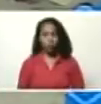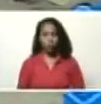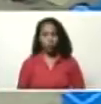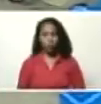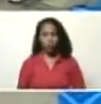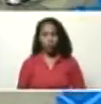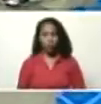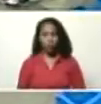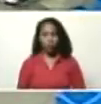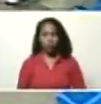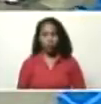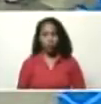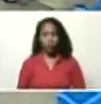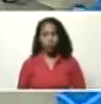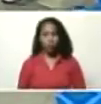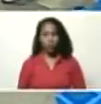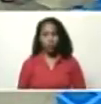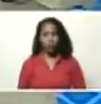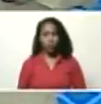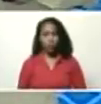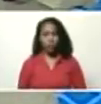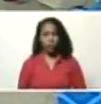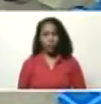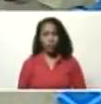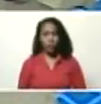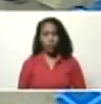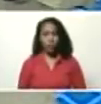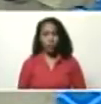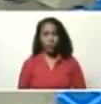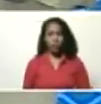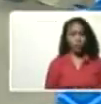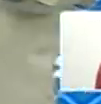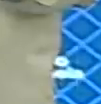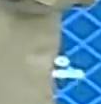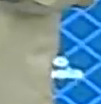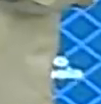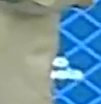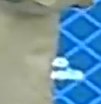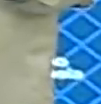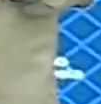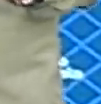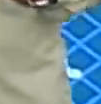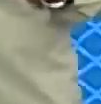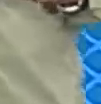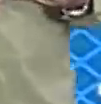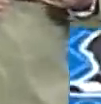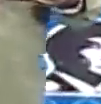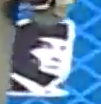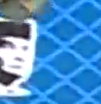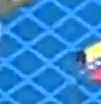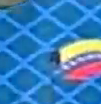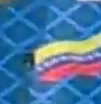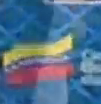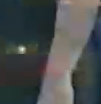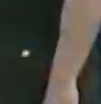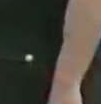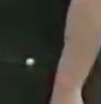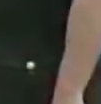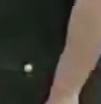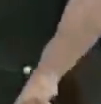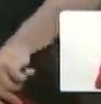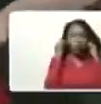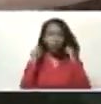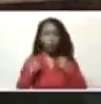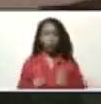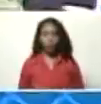Escuchábamos las reflexiones del ministro del Poder Popular para la Defensa, Vladimir Padrino López, quien ha reiterado